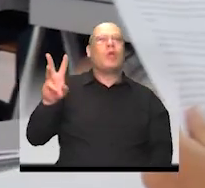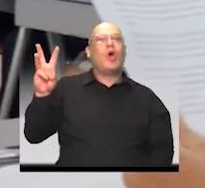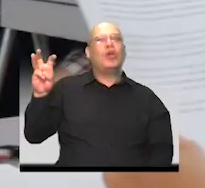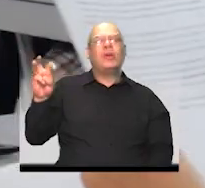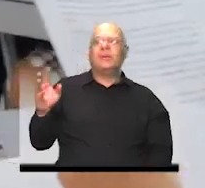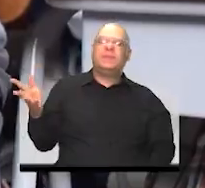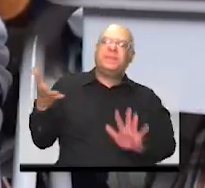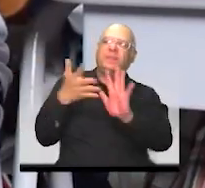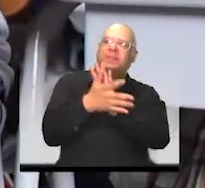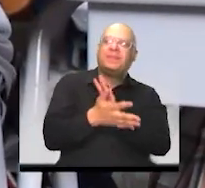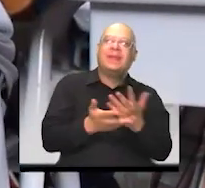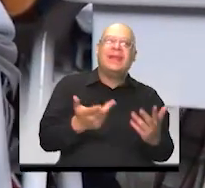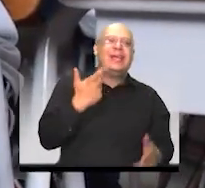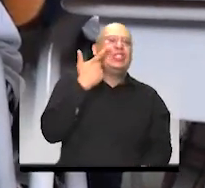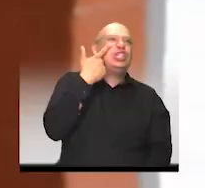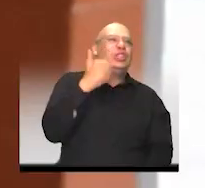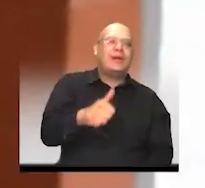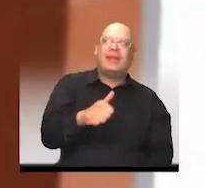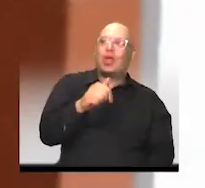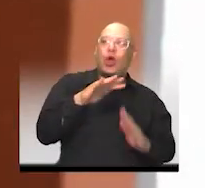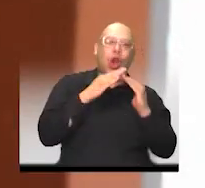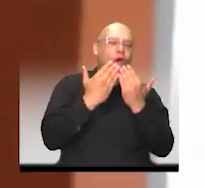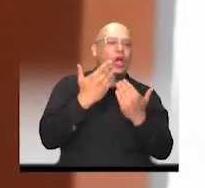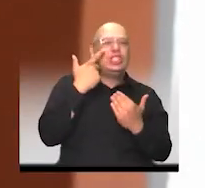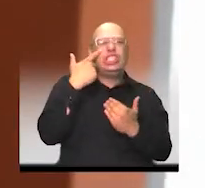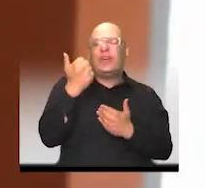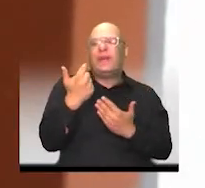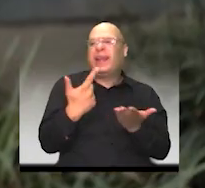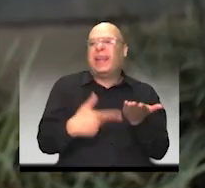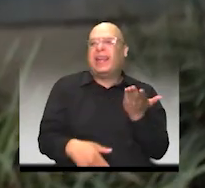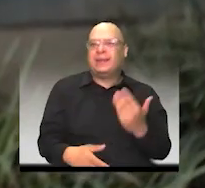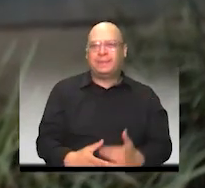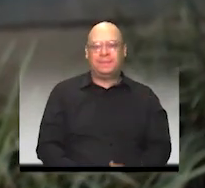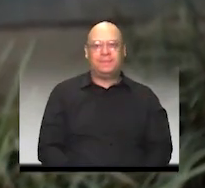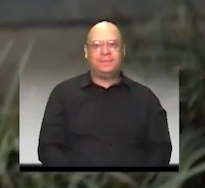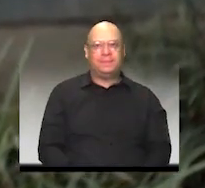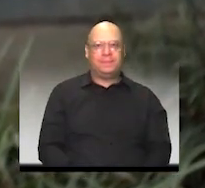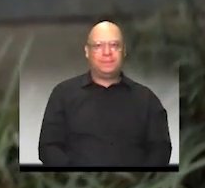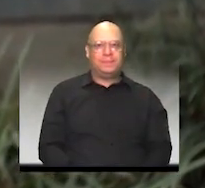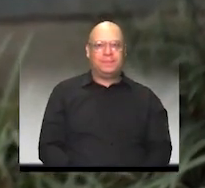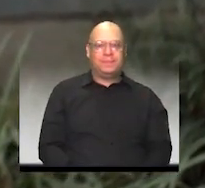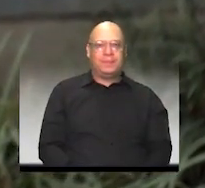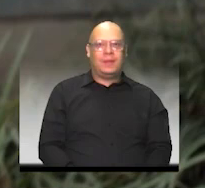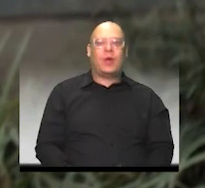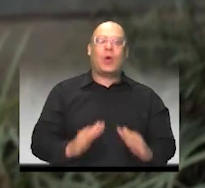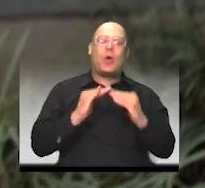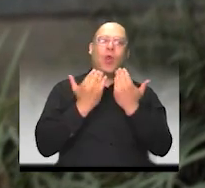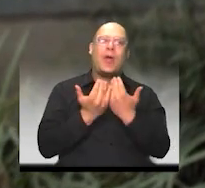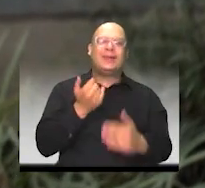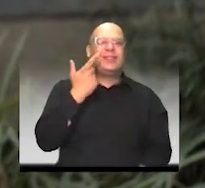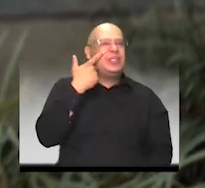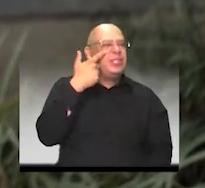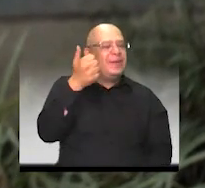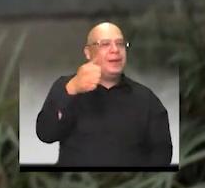nos va a contar qué es lo mejor de estudiar en esta institución. Hola María Ángel. Lo mejor de estudiar en esta institución es